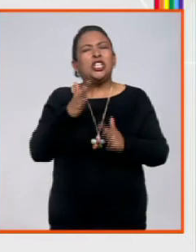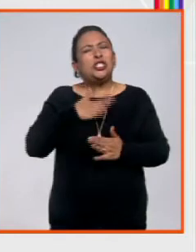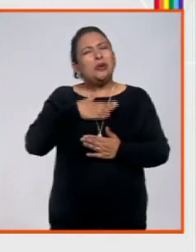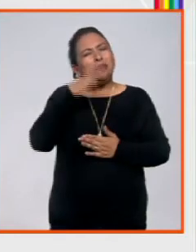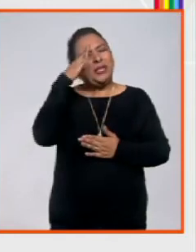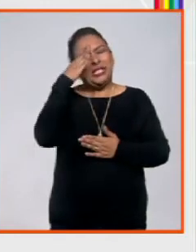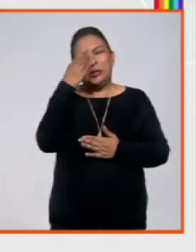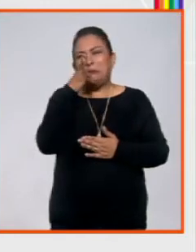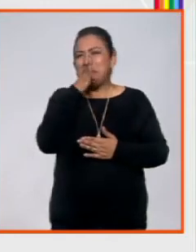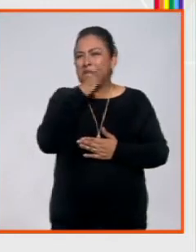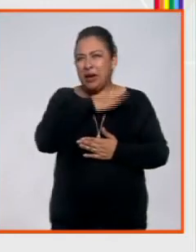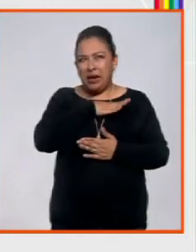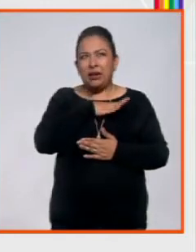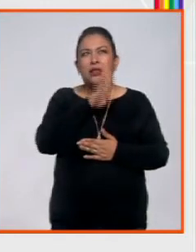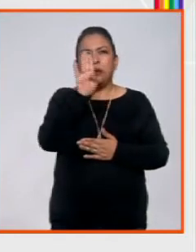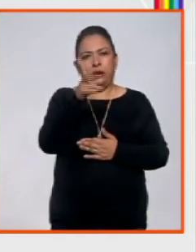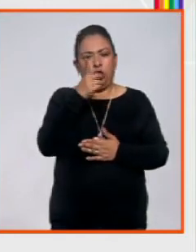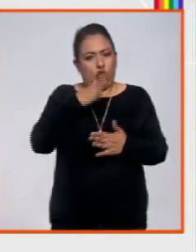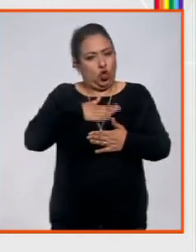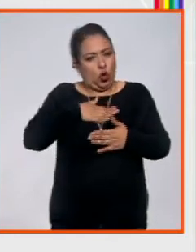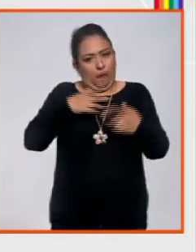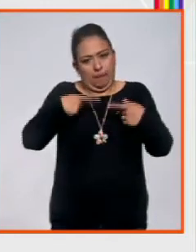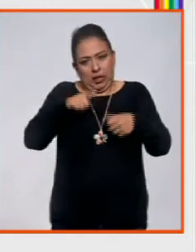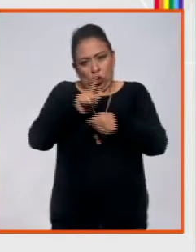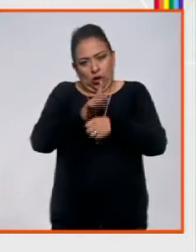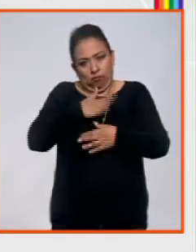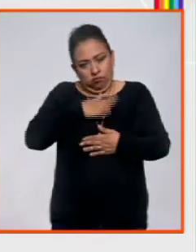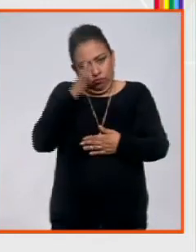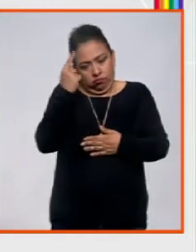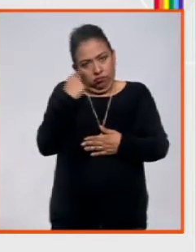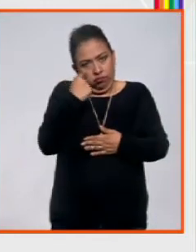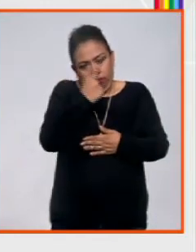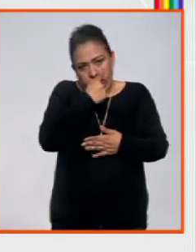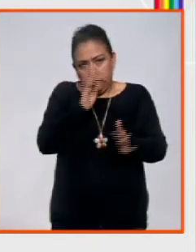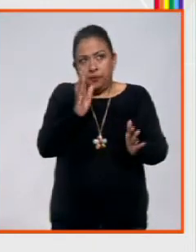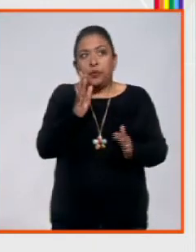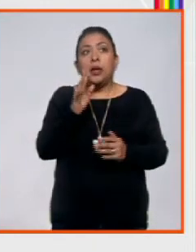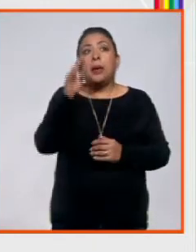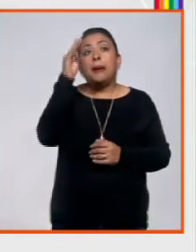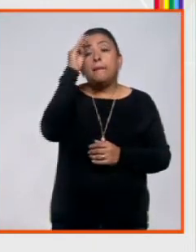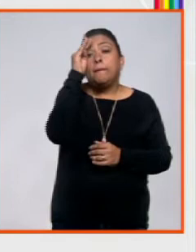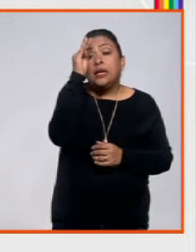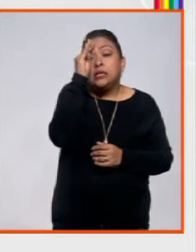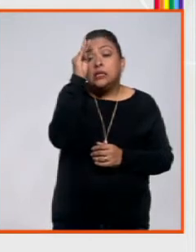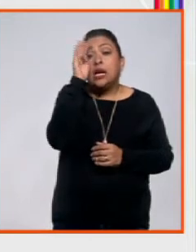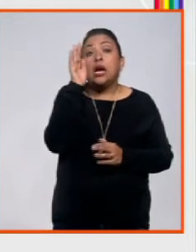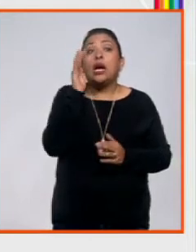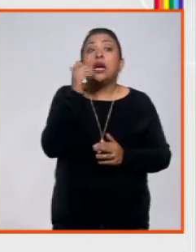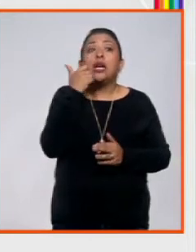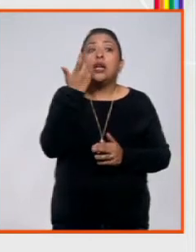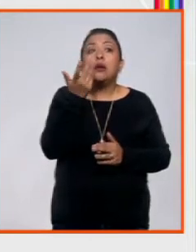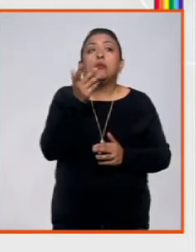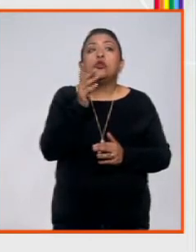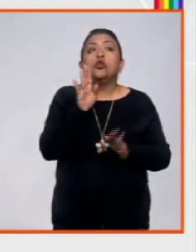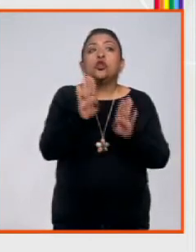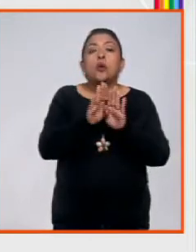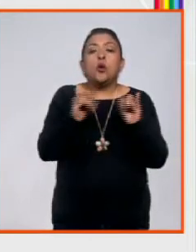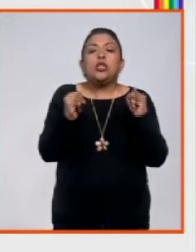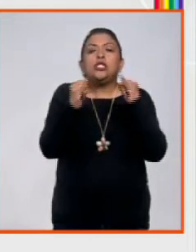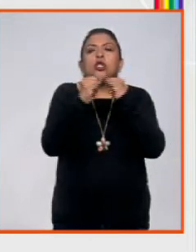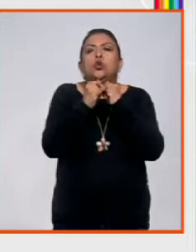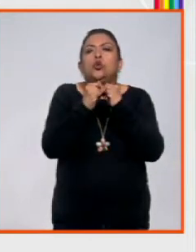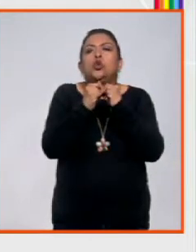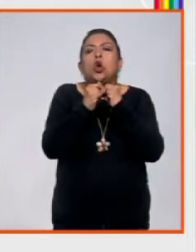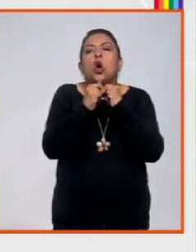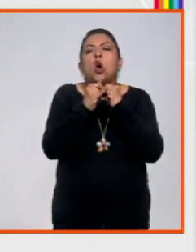parece y esto sí lo digo a título muy personal es pensar en que se está tratando de debilitar una institución